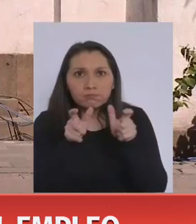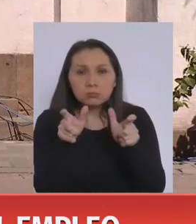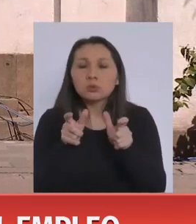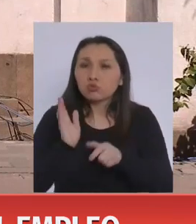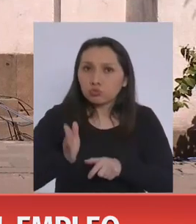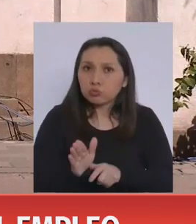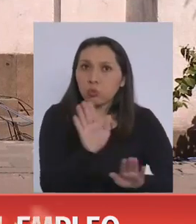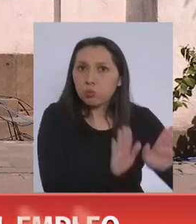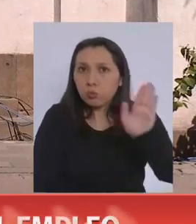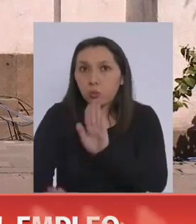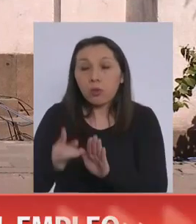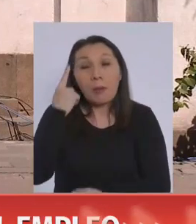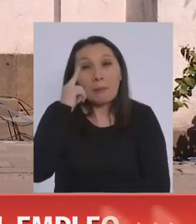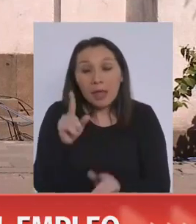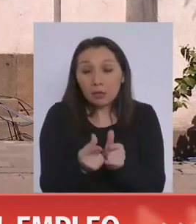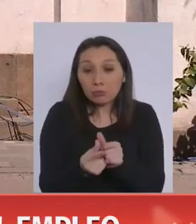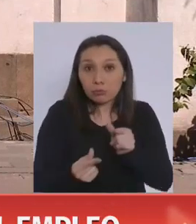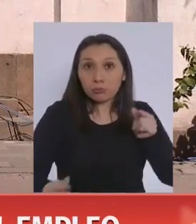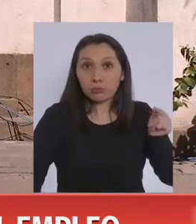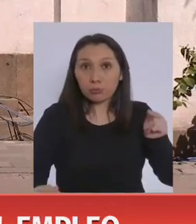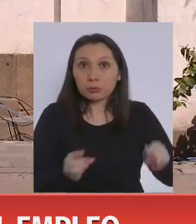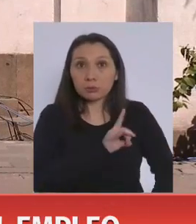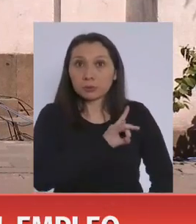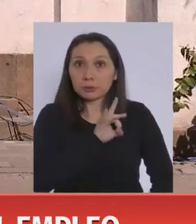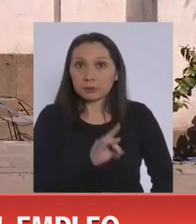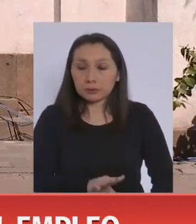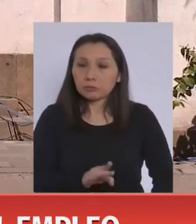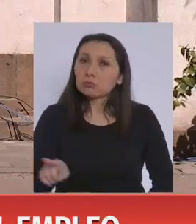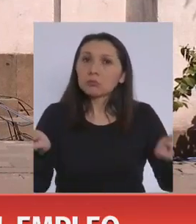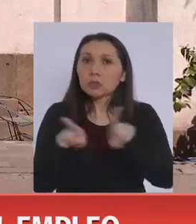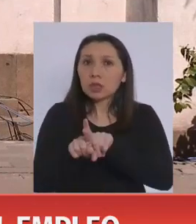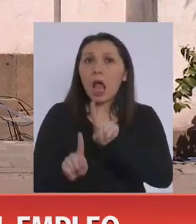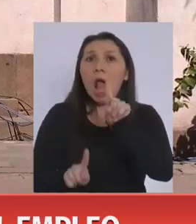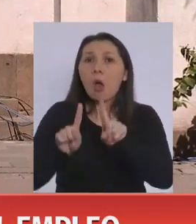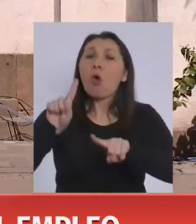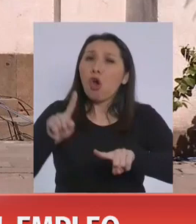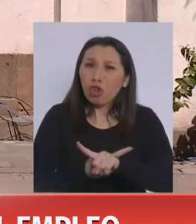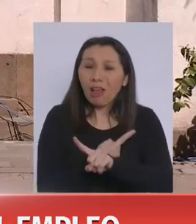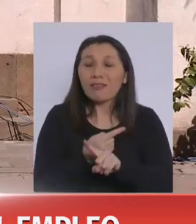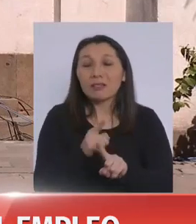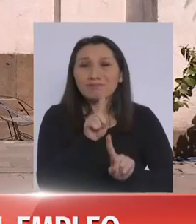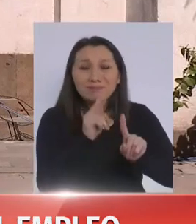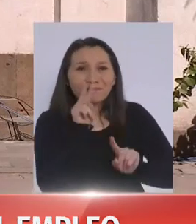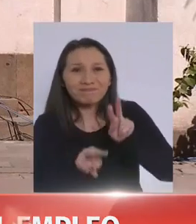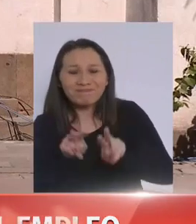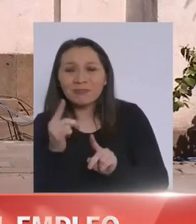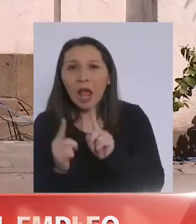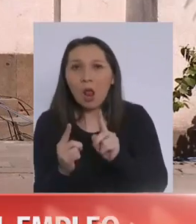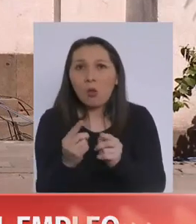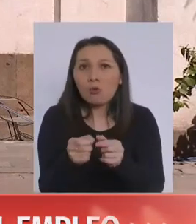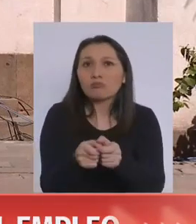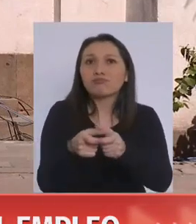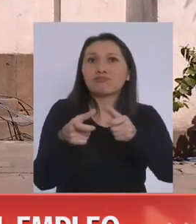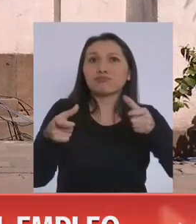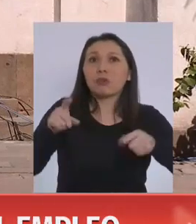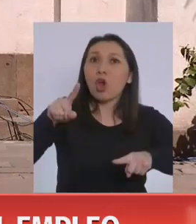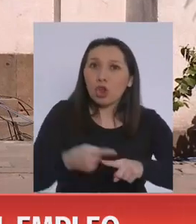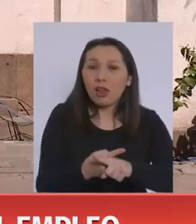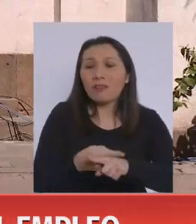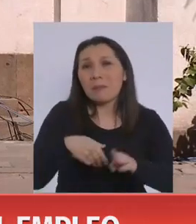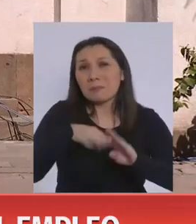protegiéndonos. Pero a nivel país, y pese a algunos rebrotes, especialmente en el sur de nuestro